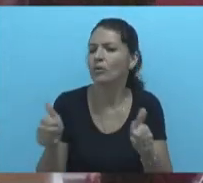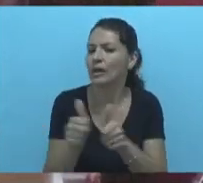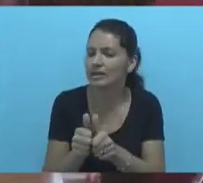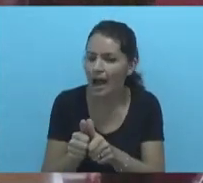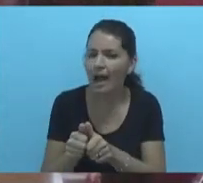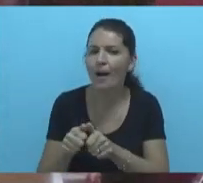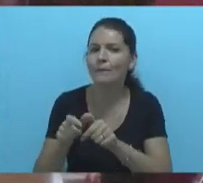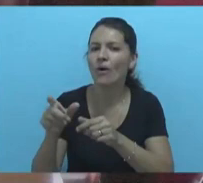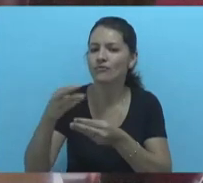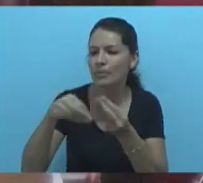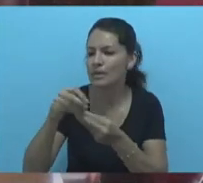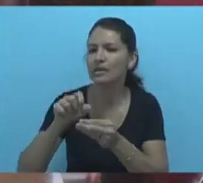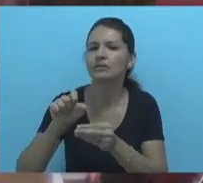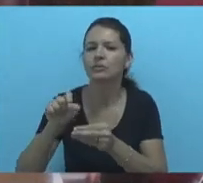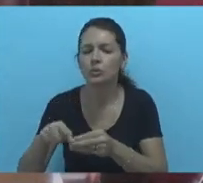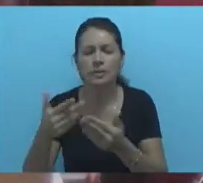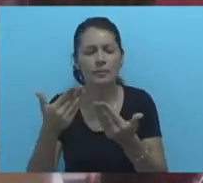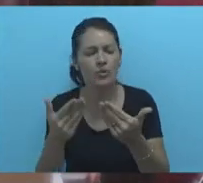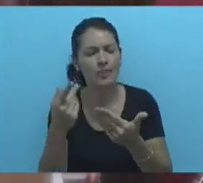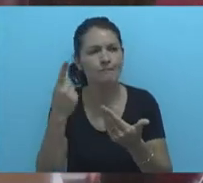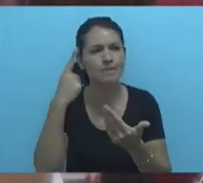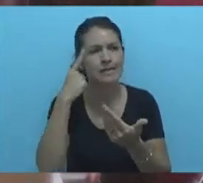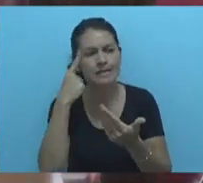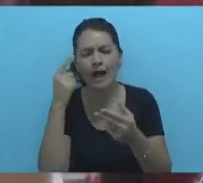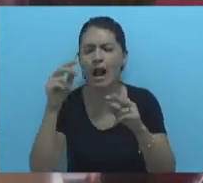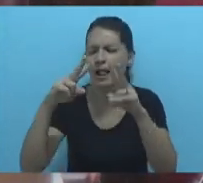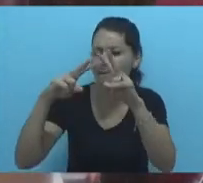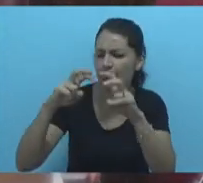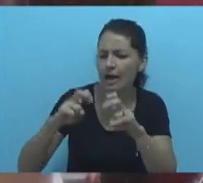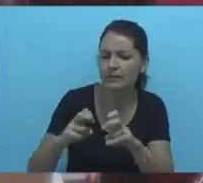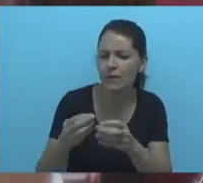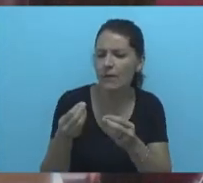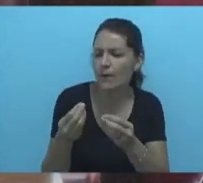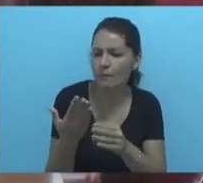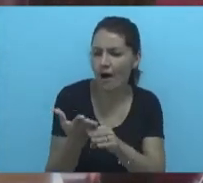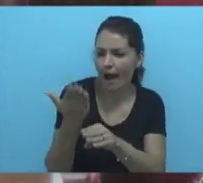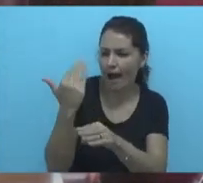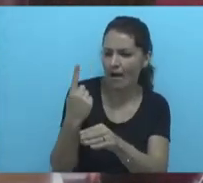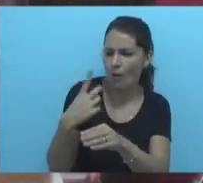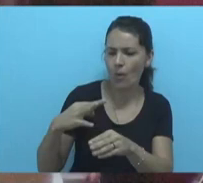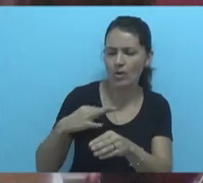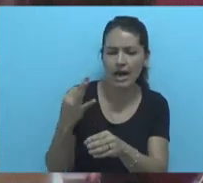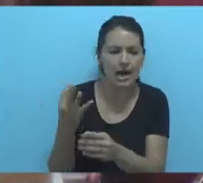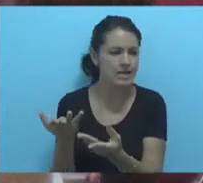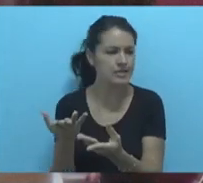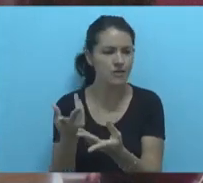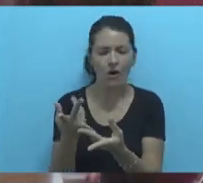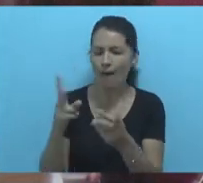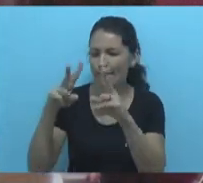se elaborara una hipótesis de investigación, porque durante un año entero no hubo hipótesis